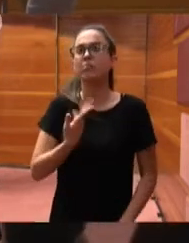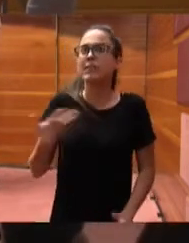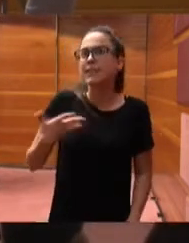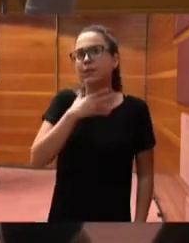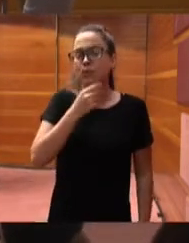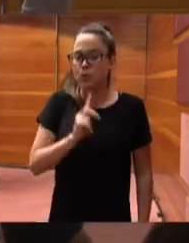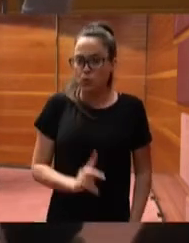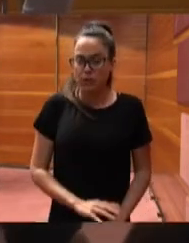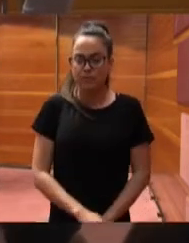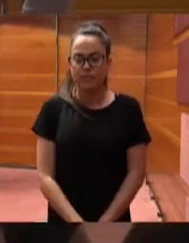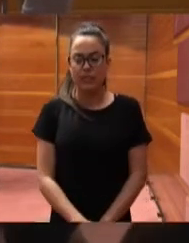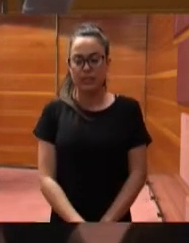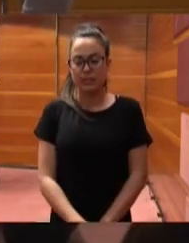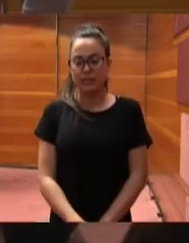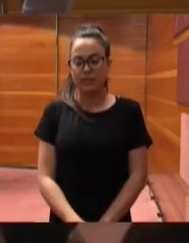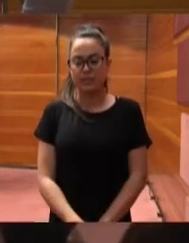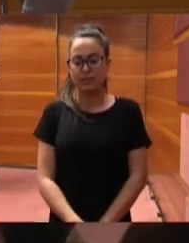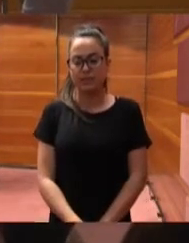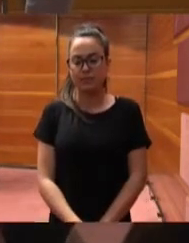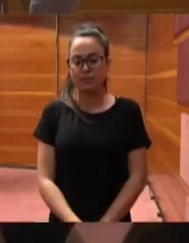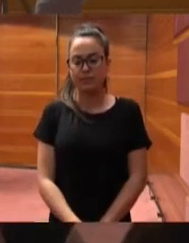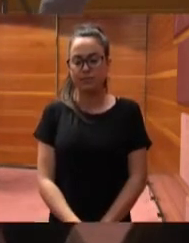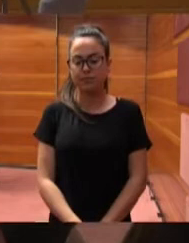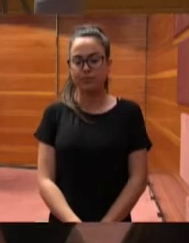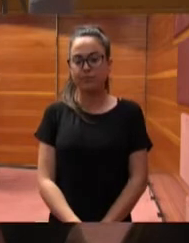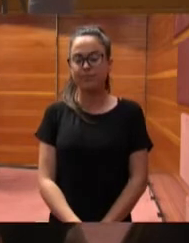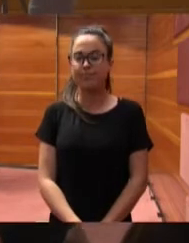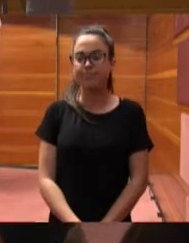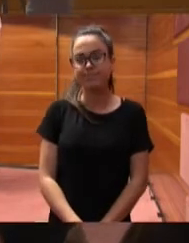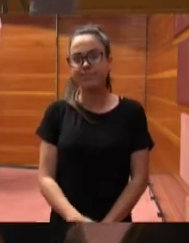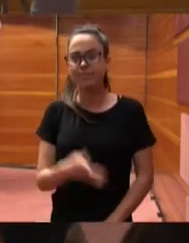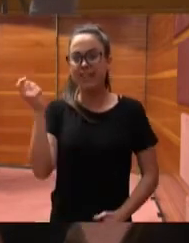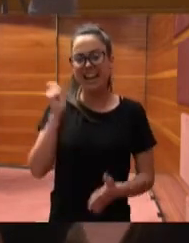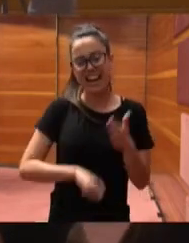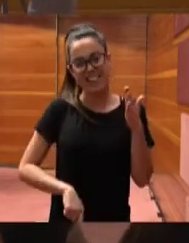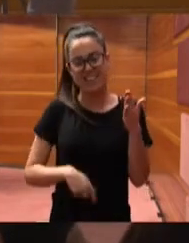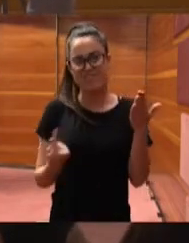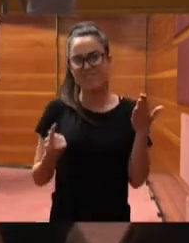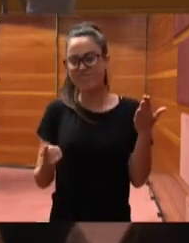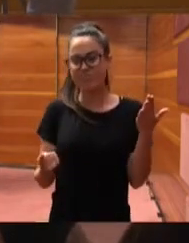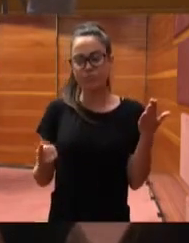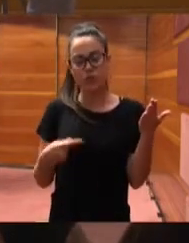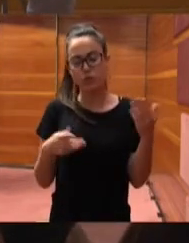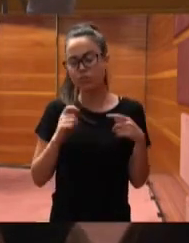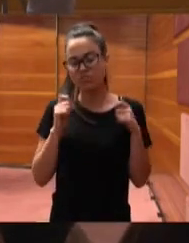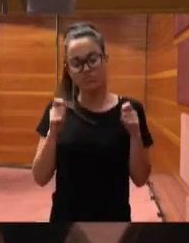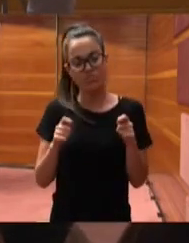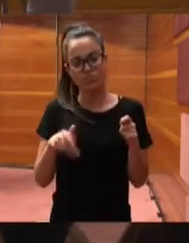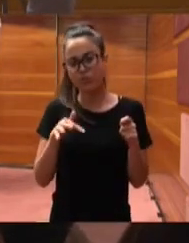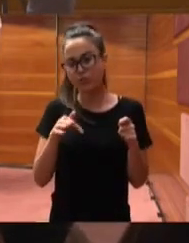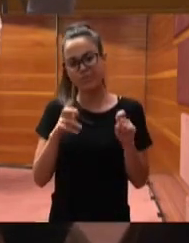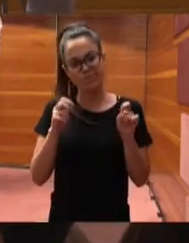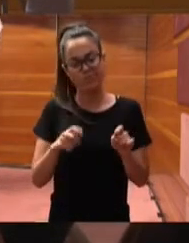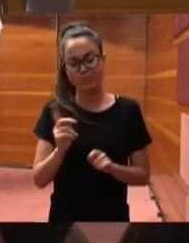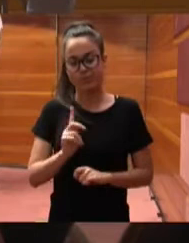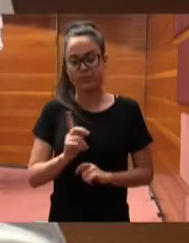bien, los sí y si no radicales, la verdad que no aporta mucho, ¿no? Me explico. Por ejemplo, antes he hablado de la posibilidad de